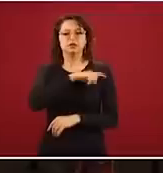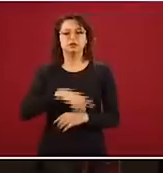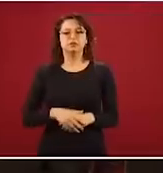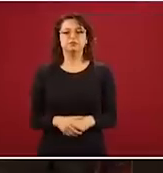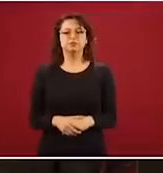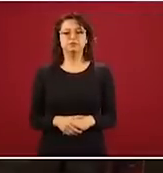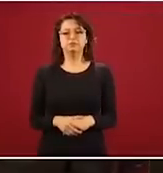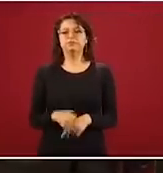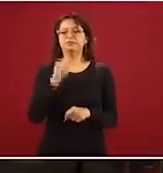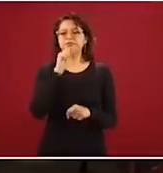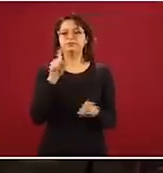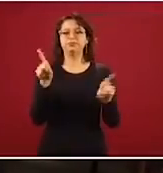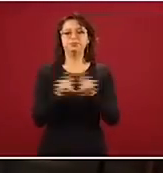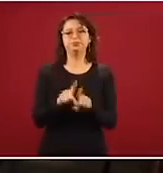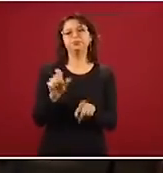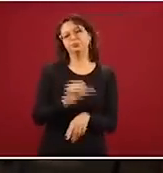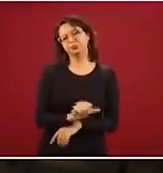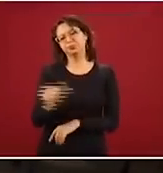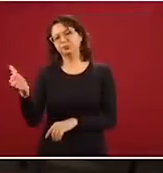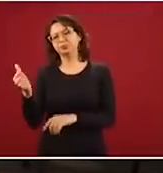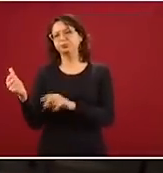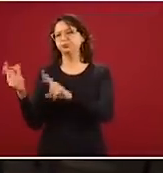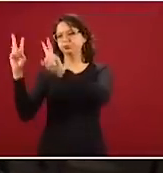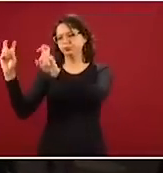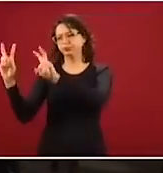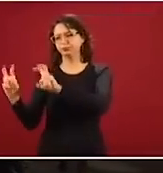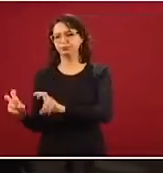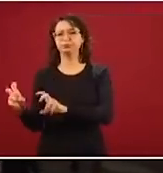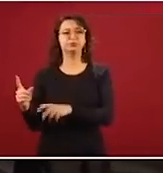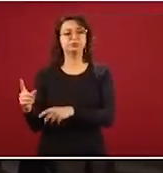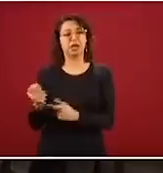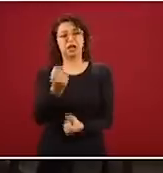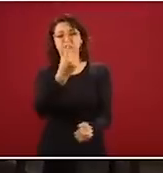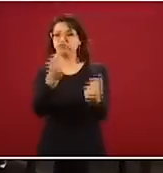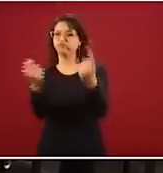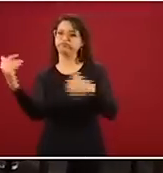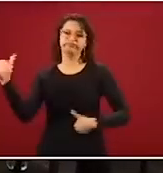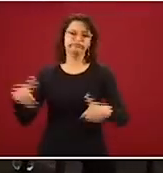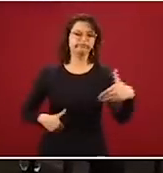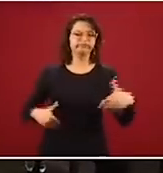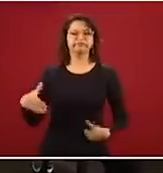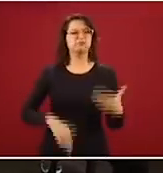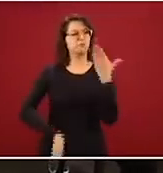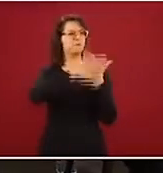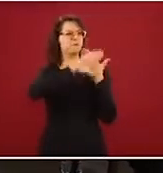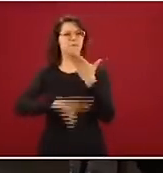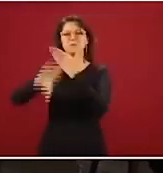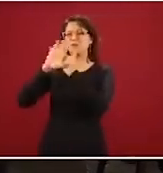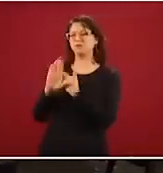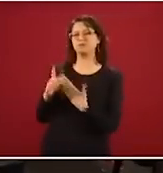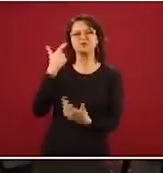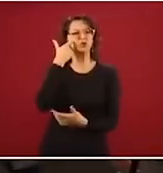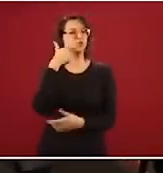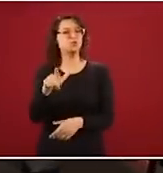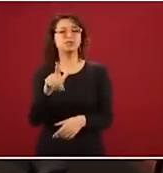otros planes tiene oposición, resistencia por los grupos de intereses